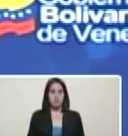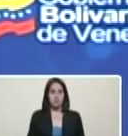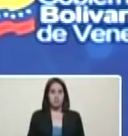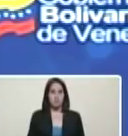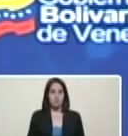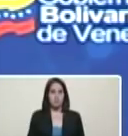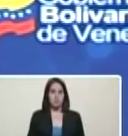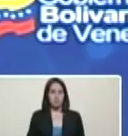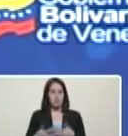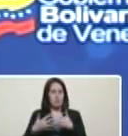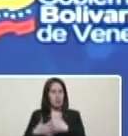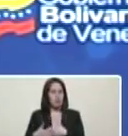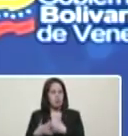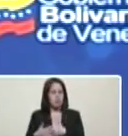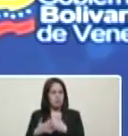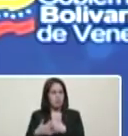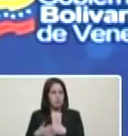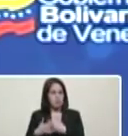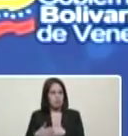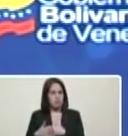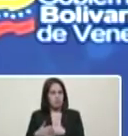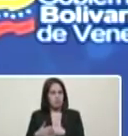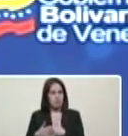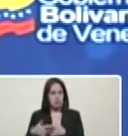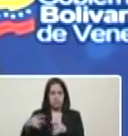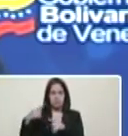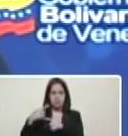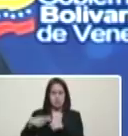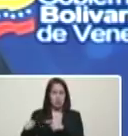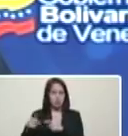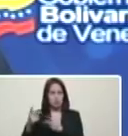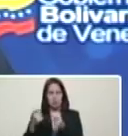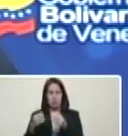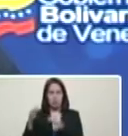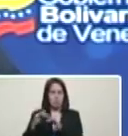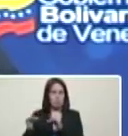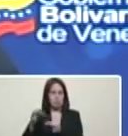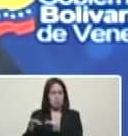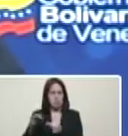y de la empresa Blockchain Consultor,